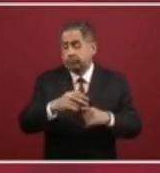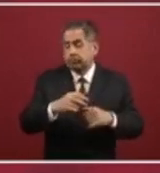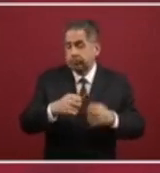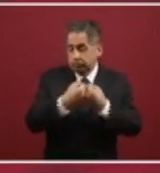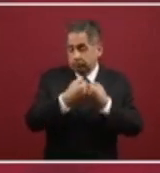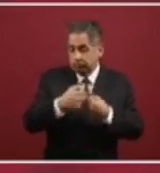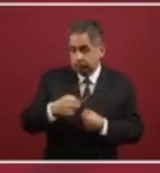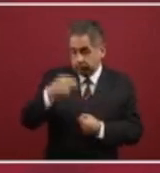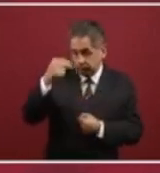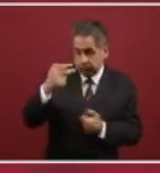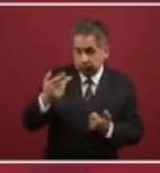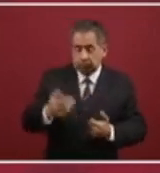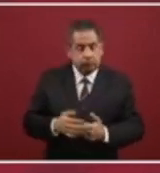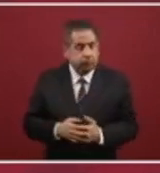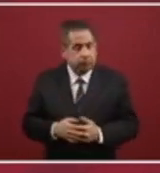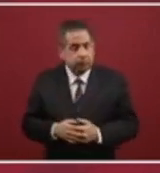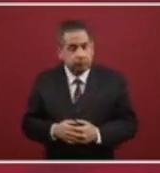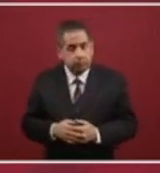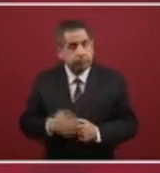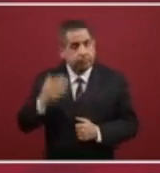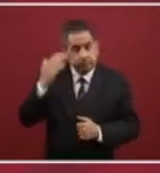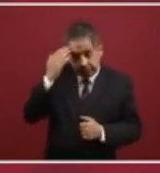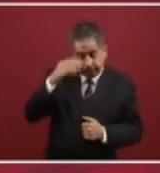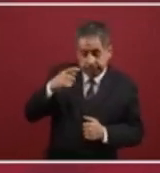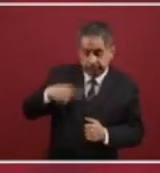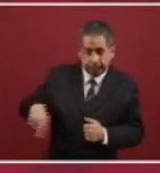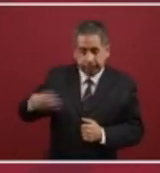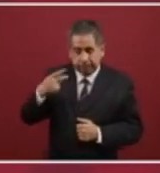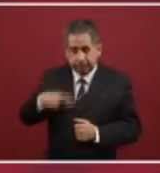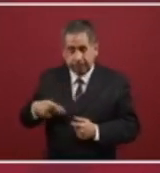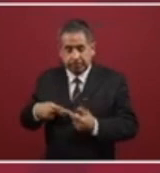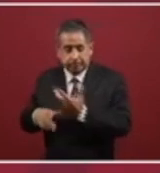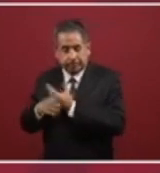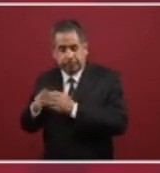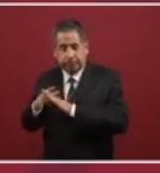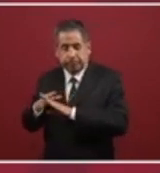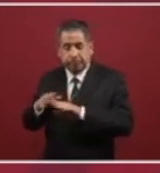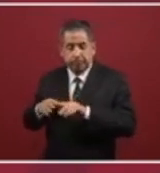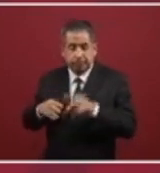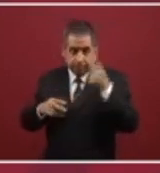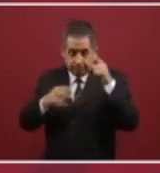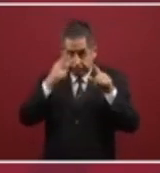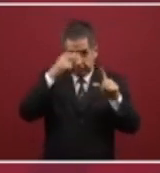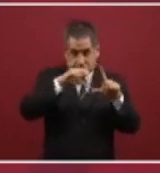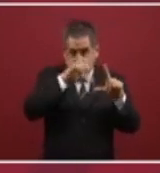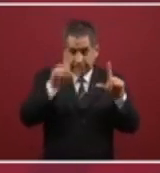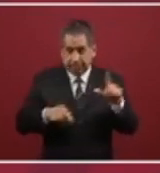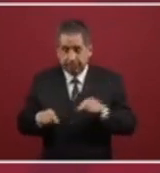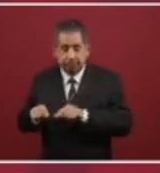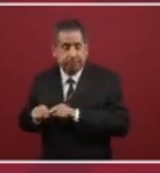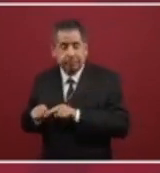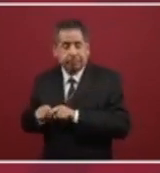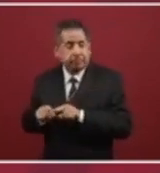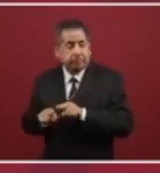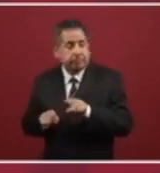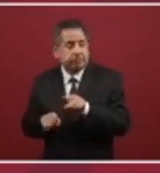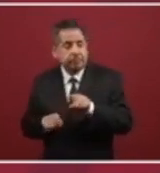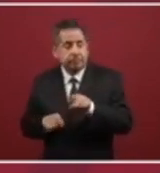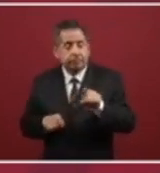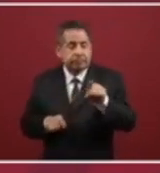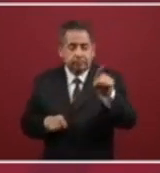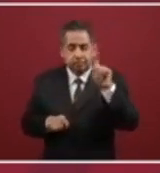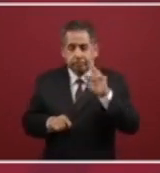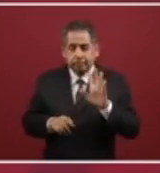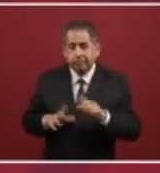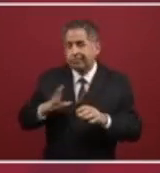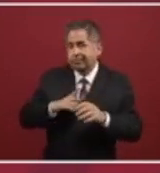Saben que al transcurrir o pasar por nuestro territorio van a enfrentar diversos